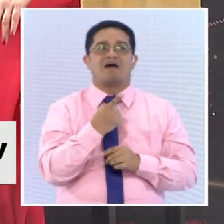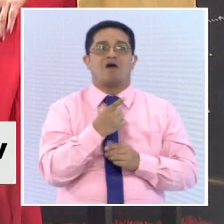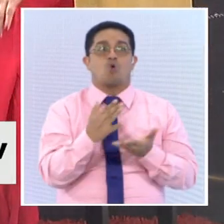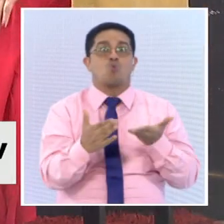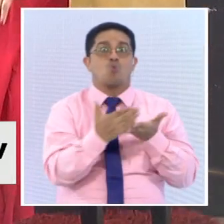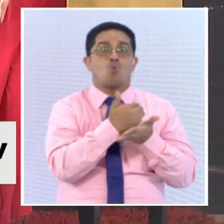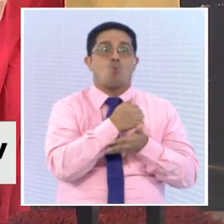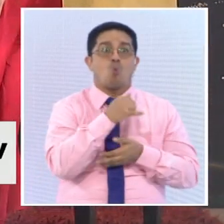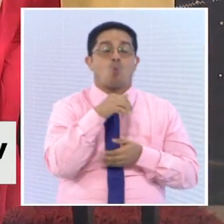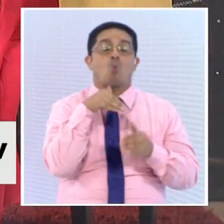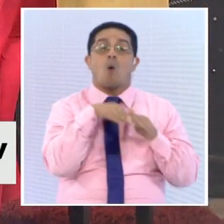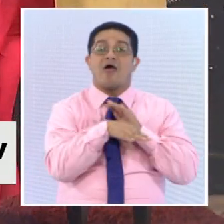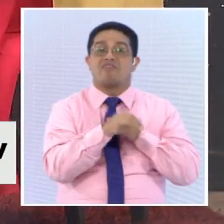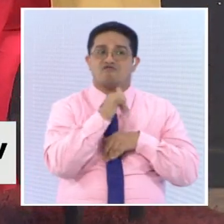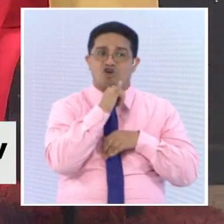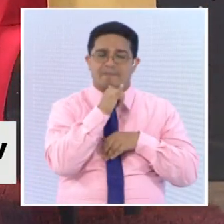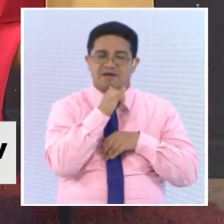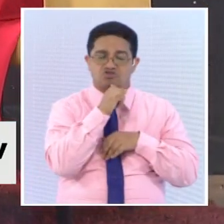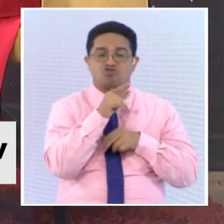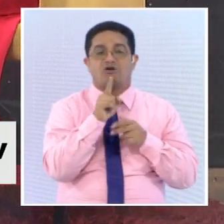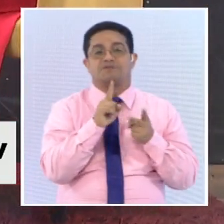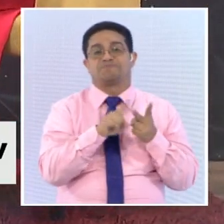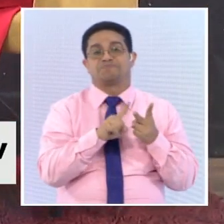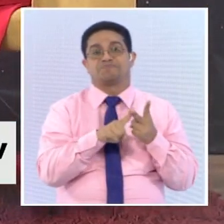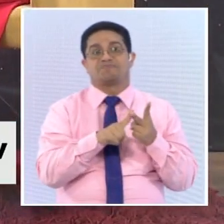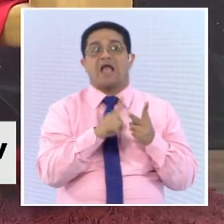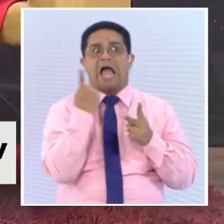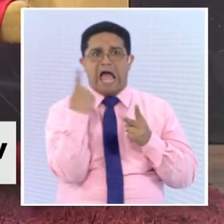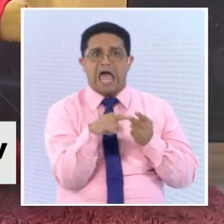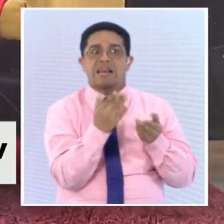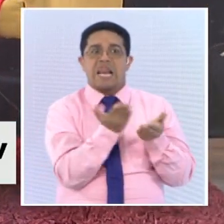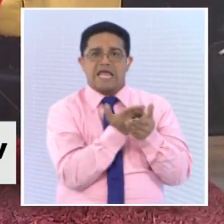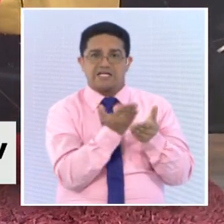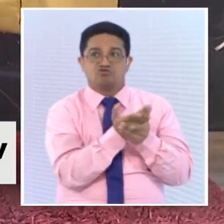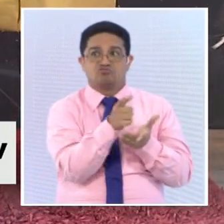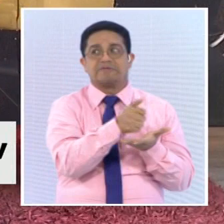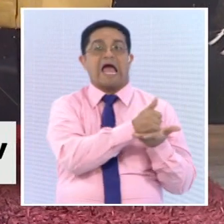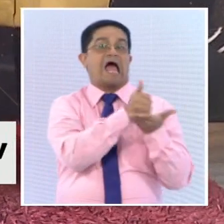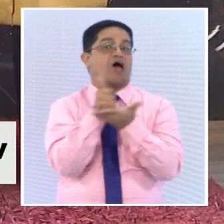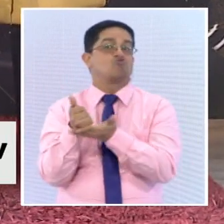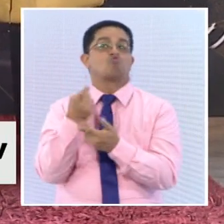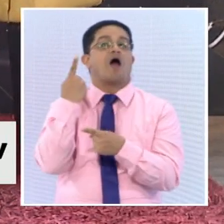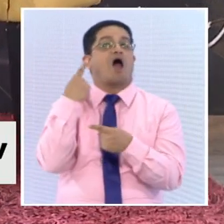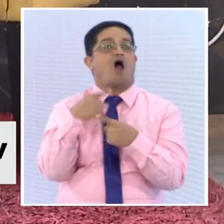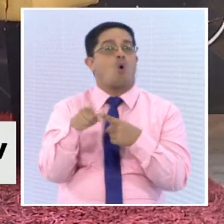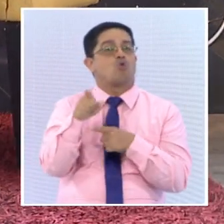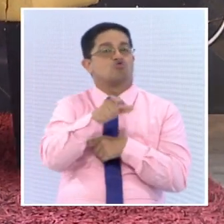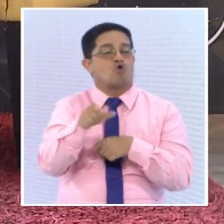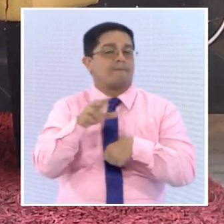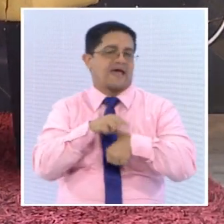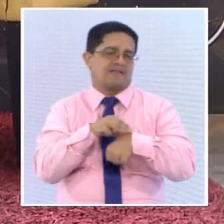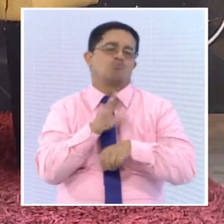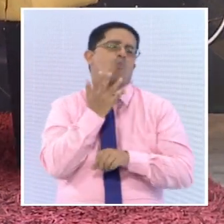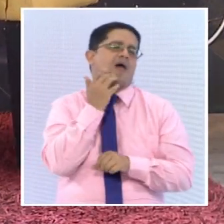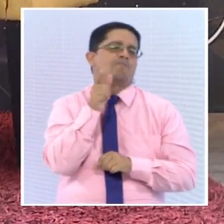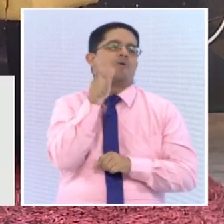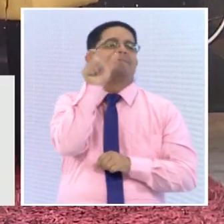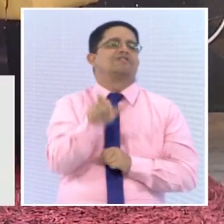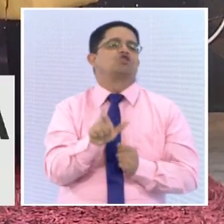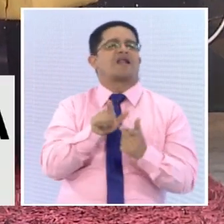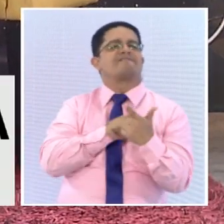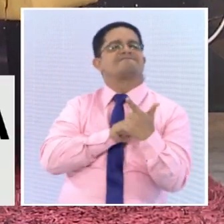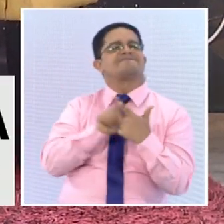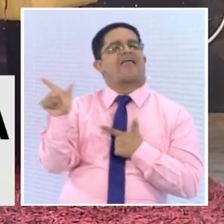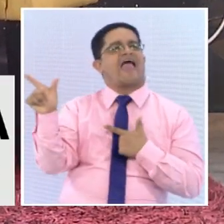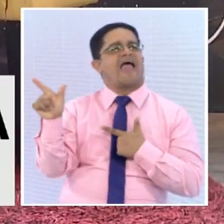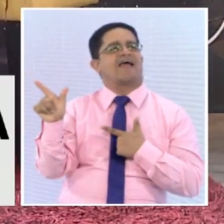historia médica posiblemente online, donde podemos tener un registro y le sirve a otros servicios. Si el paciente sale de viaje, por ejemplo, le sirve ver